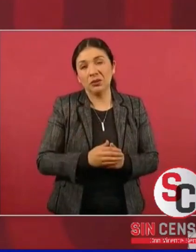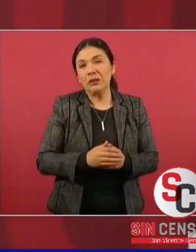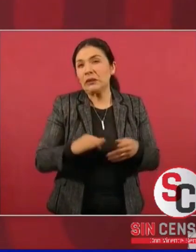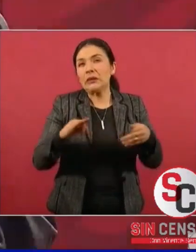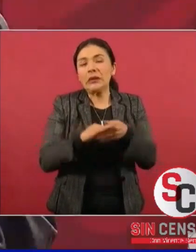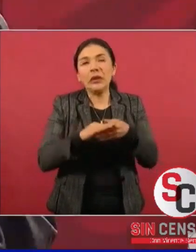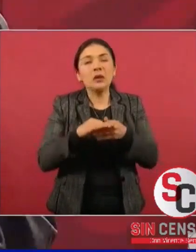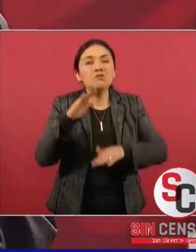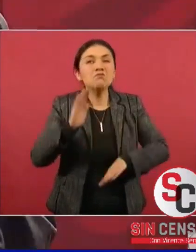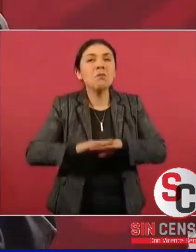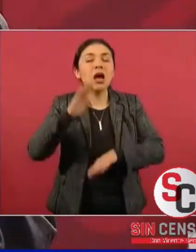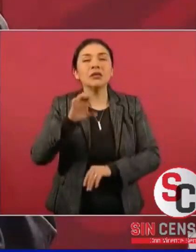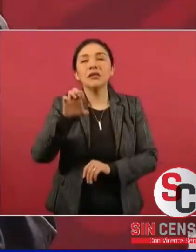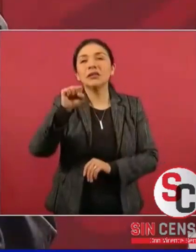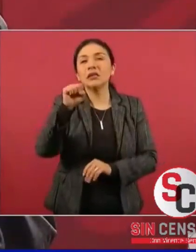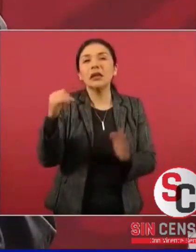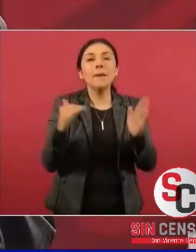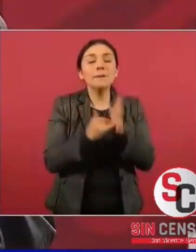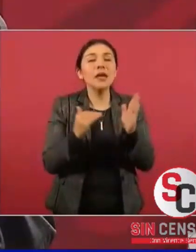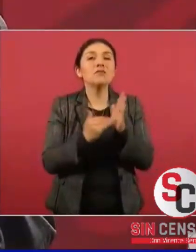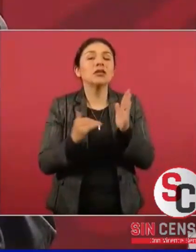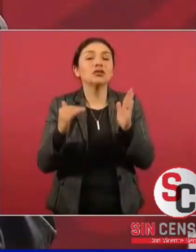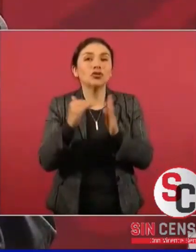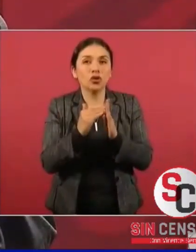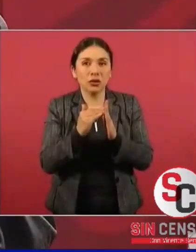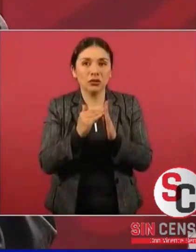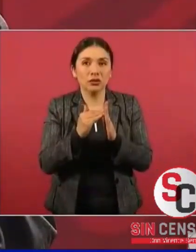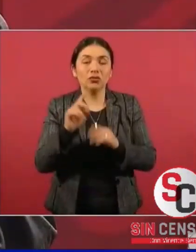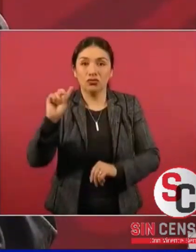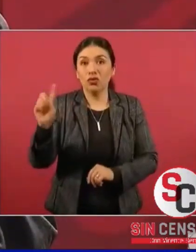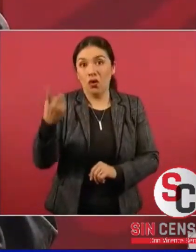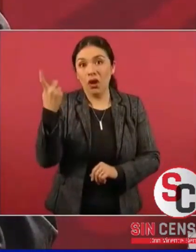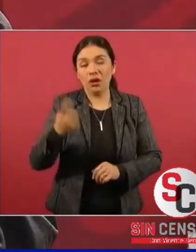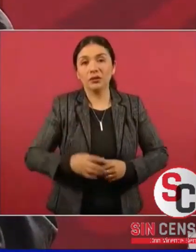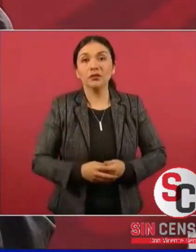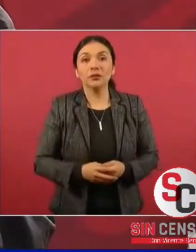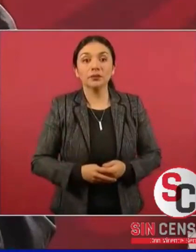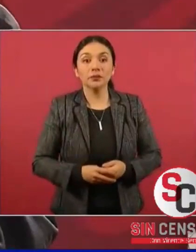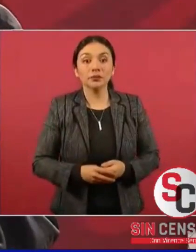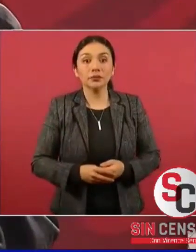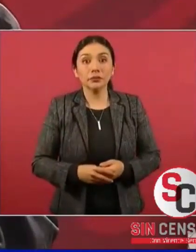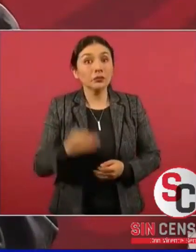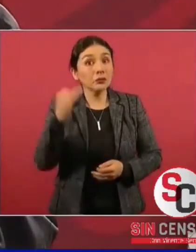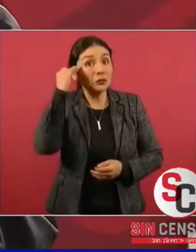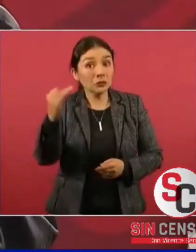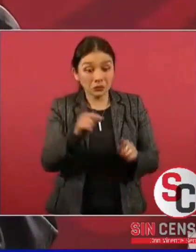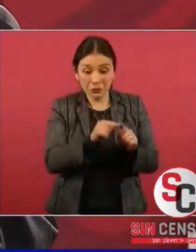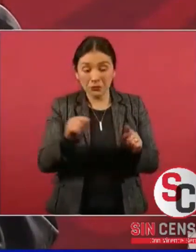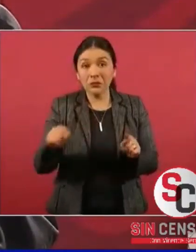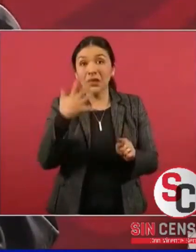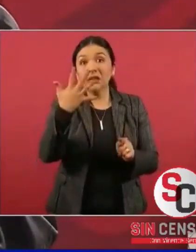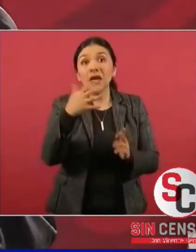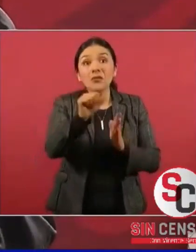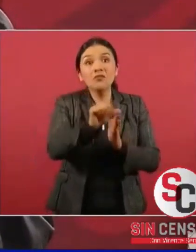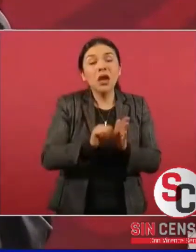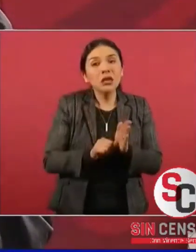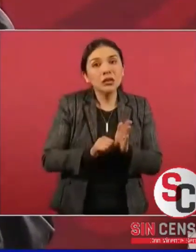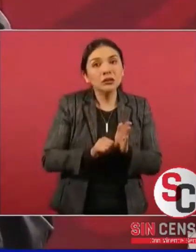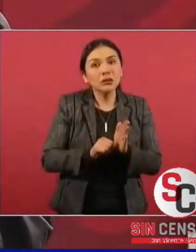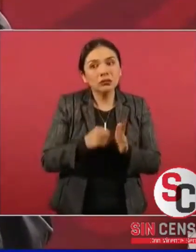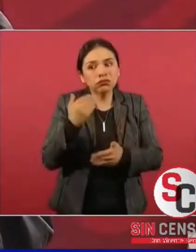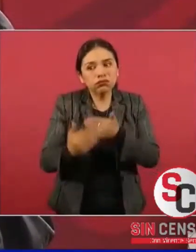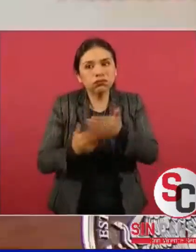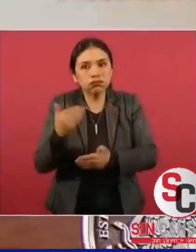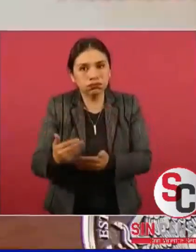establece que anda mintiendo por Europa Alito Moreno. El colmo de los colmos. Alito Moreno defendiendo a Enrique Peña